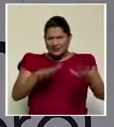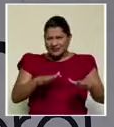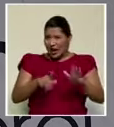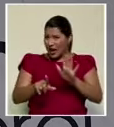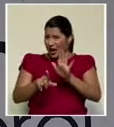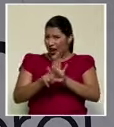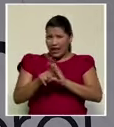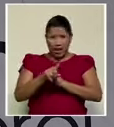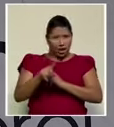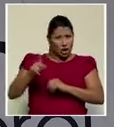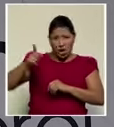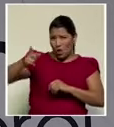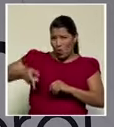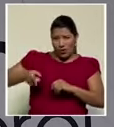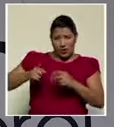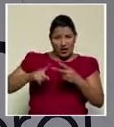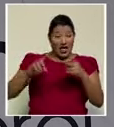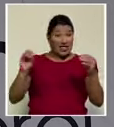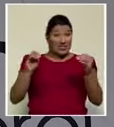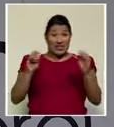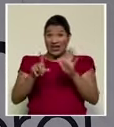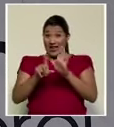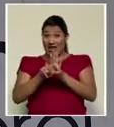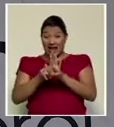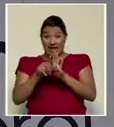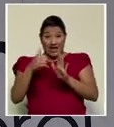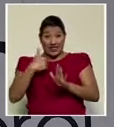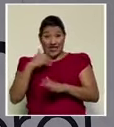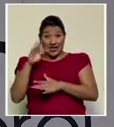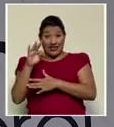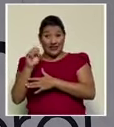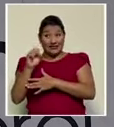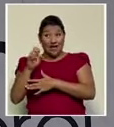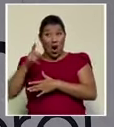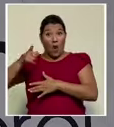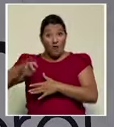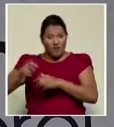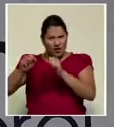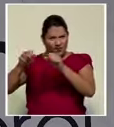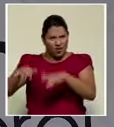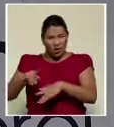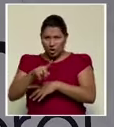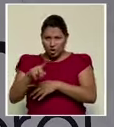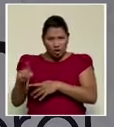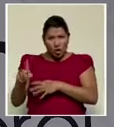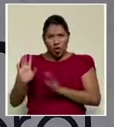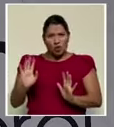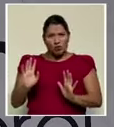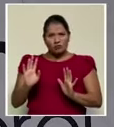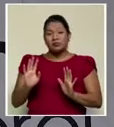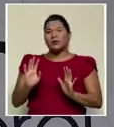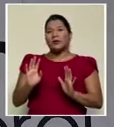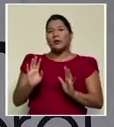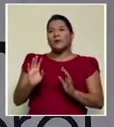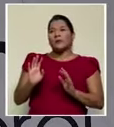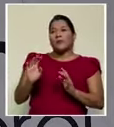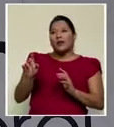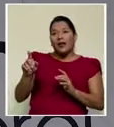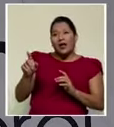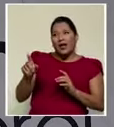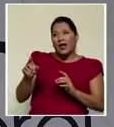tampoco la jurisprudencia del tribunal iba en ese sentido, tuviera una objeción de conciencia o una